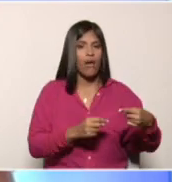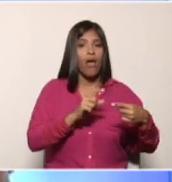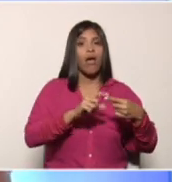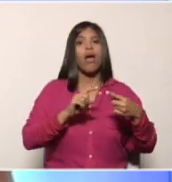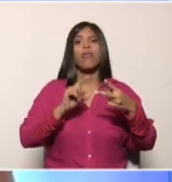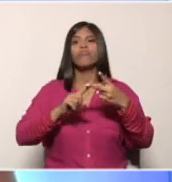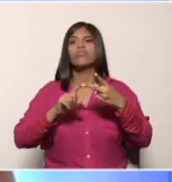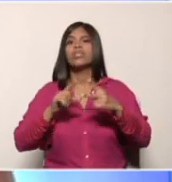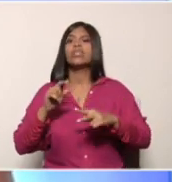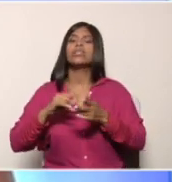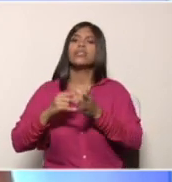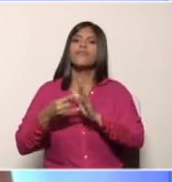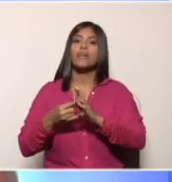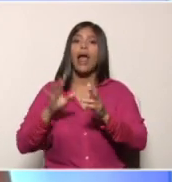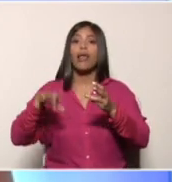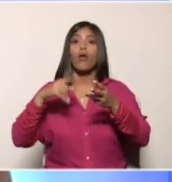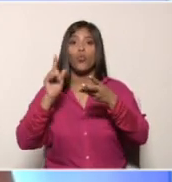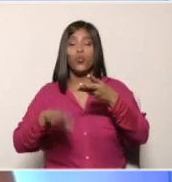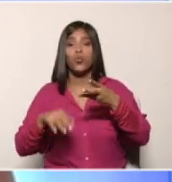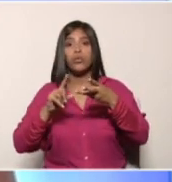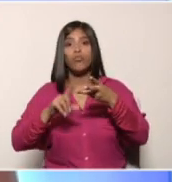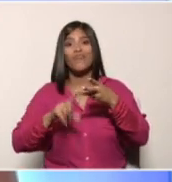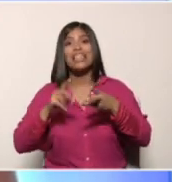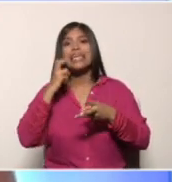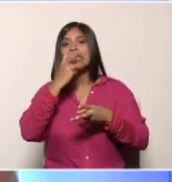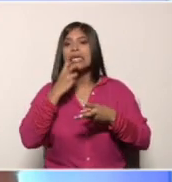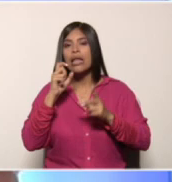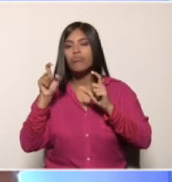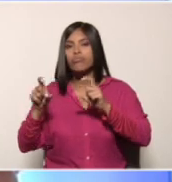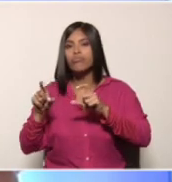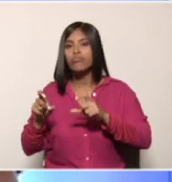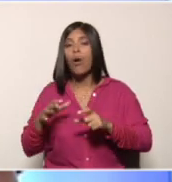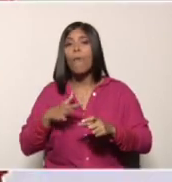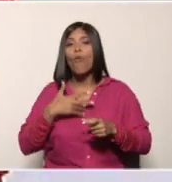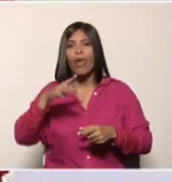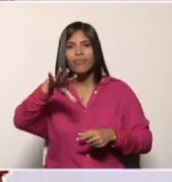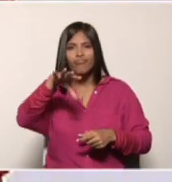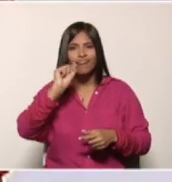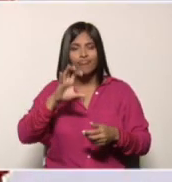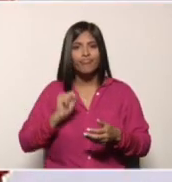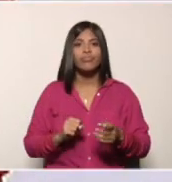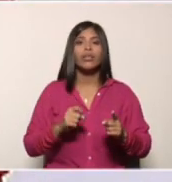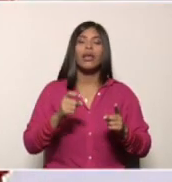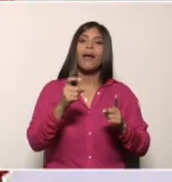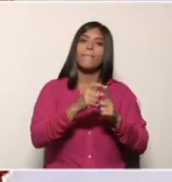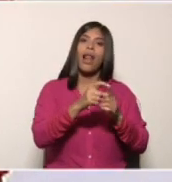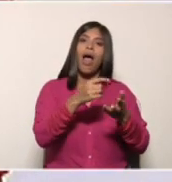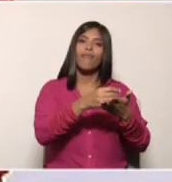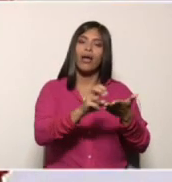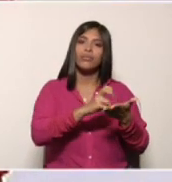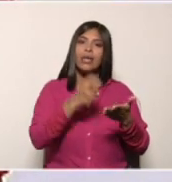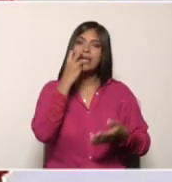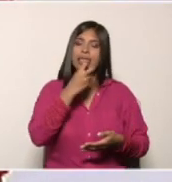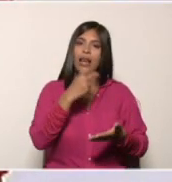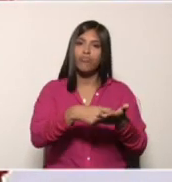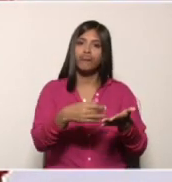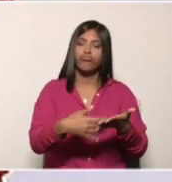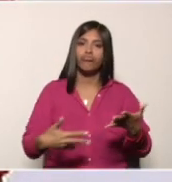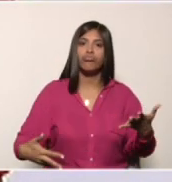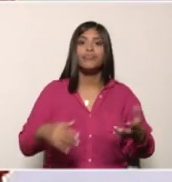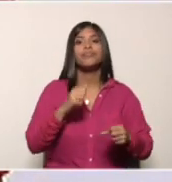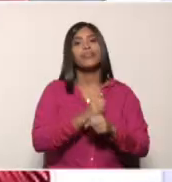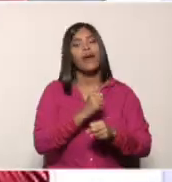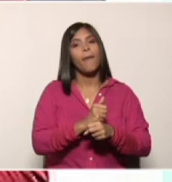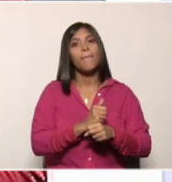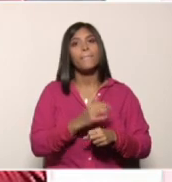en inglés para que el estudiante pueda comprender en inglés escrito, que sería la lengua entonces a trabajar en este caso. Y bueno,